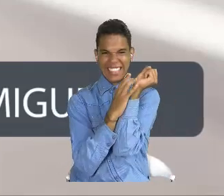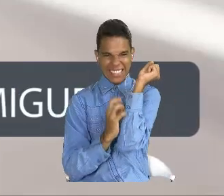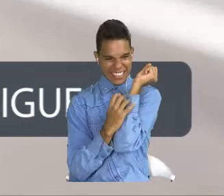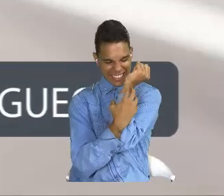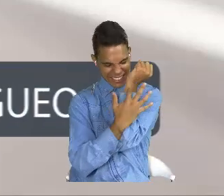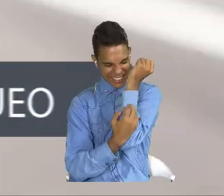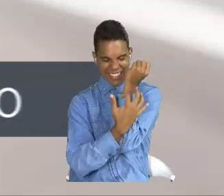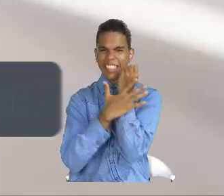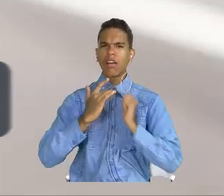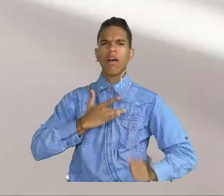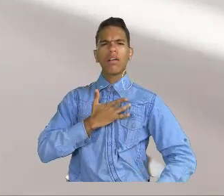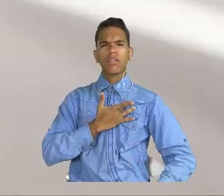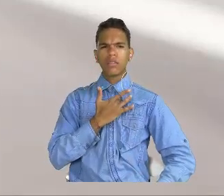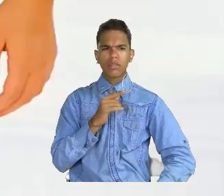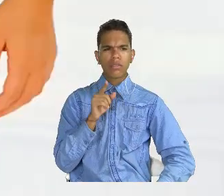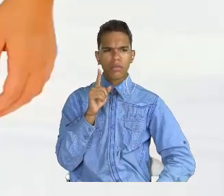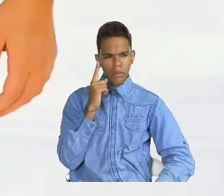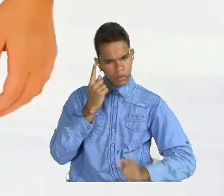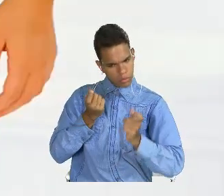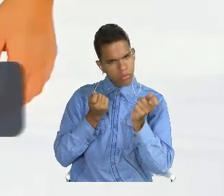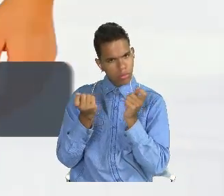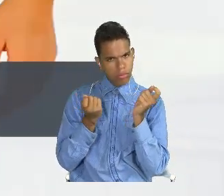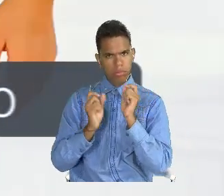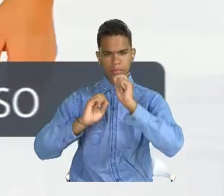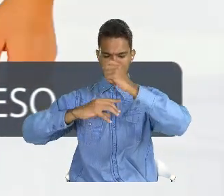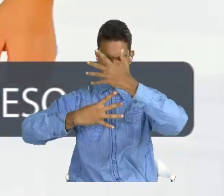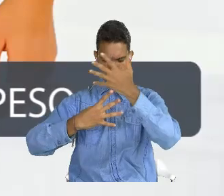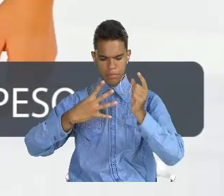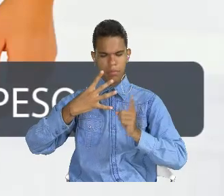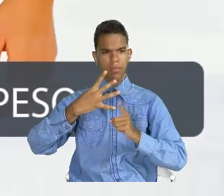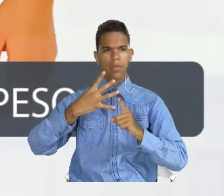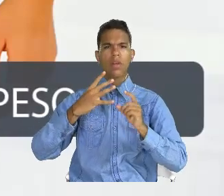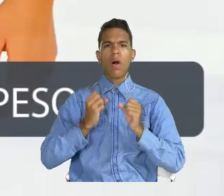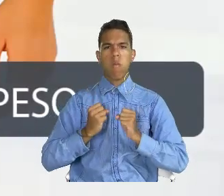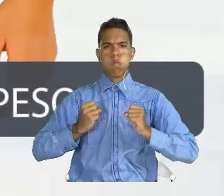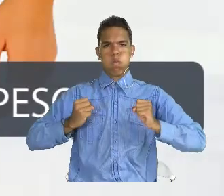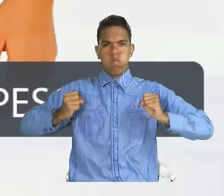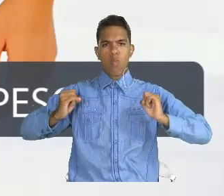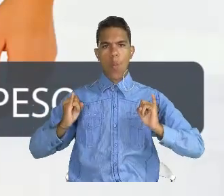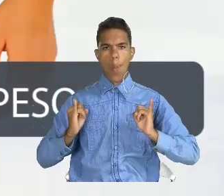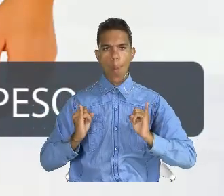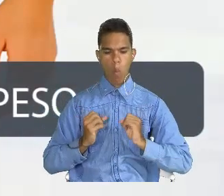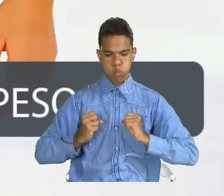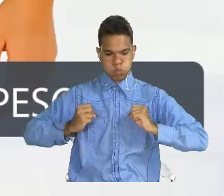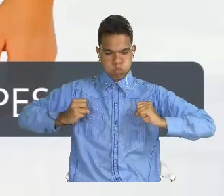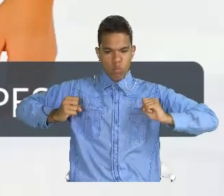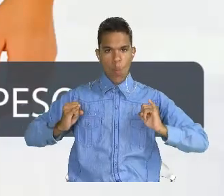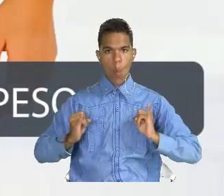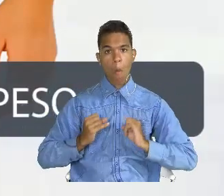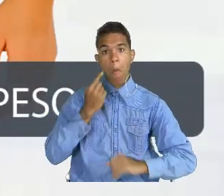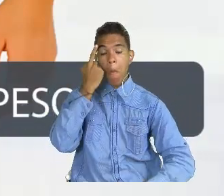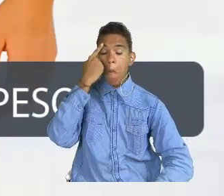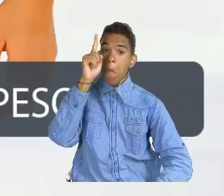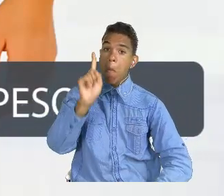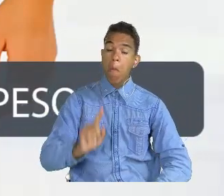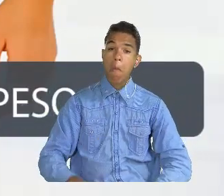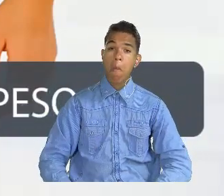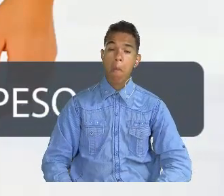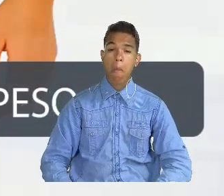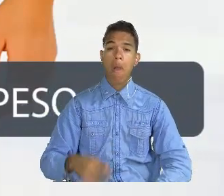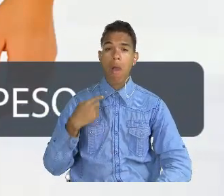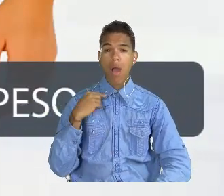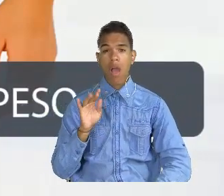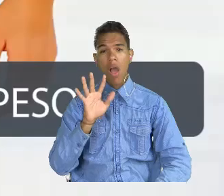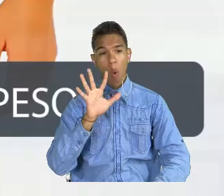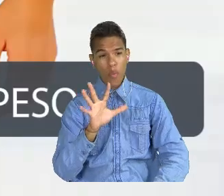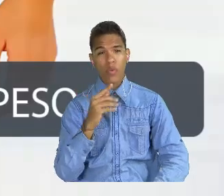permanentes si no se controla a tiempo. Noveno, pérdida o aumento de peso sin explicación por la incapacidad de utilizar la insulina